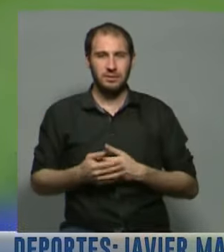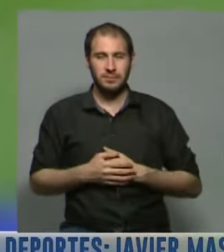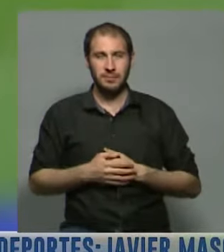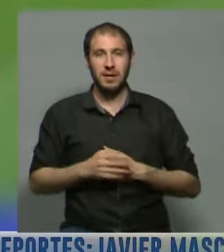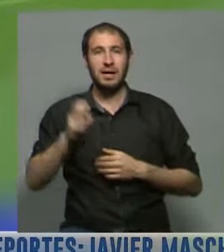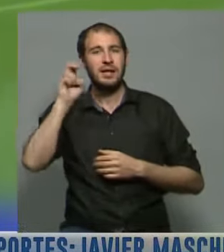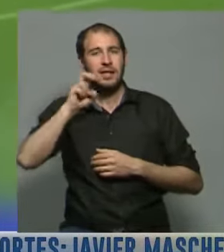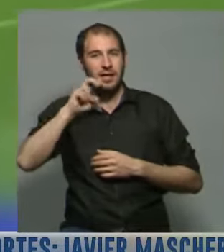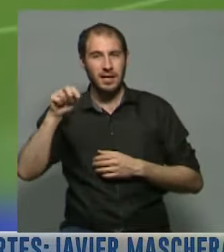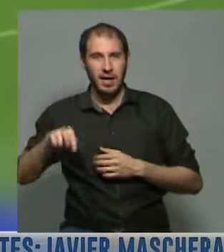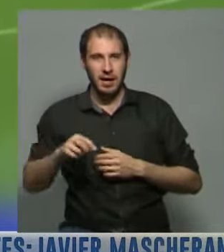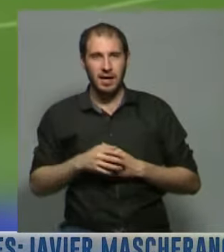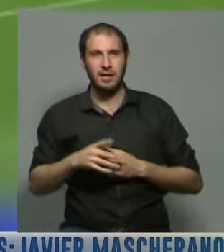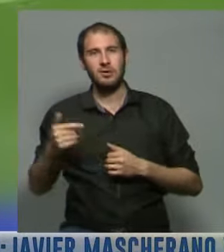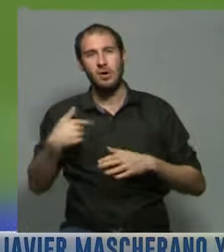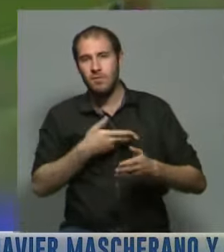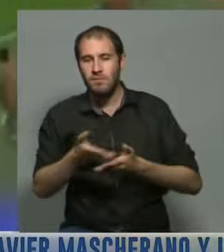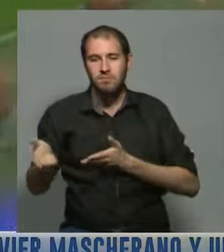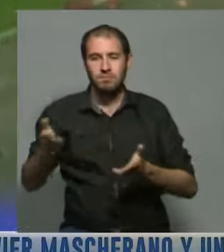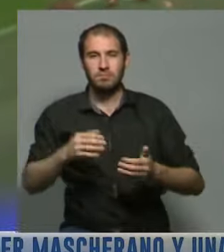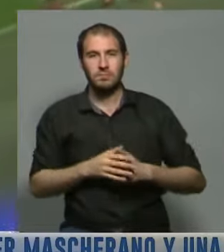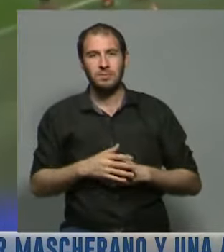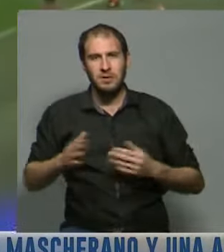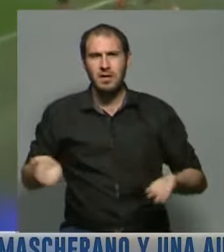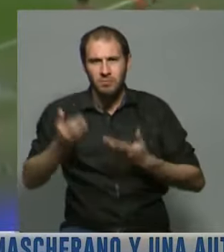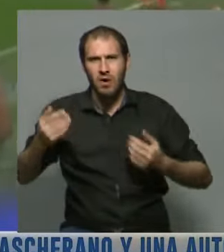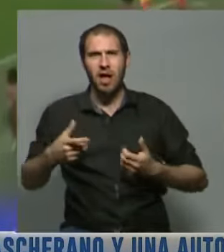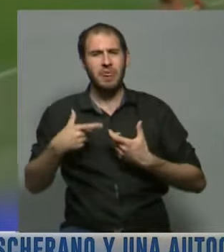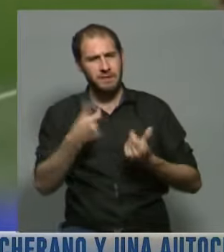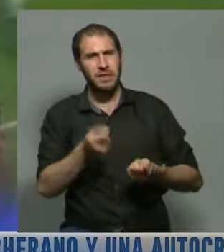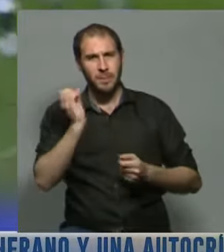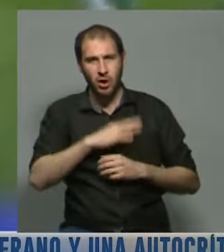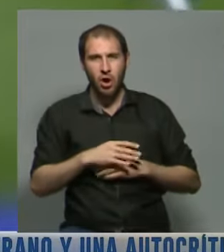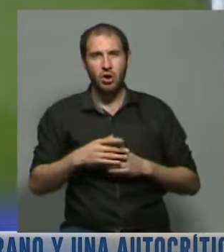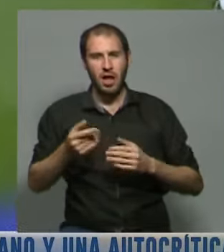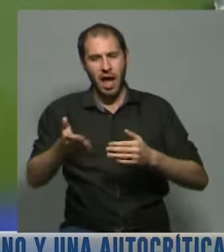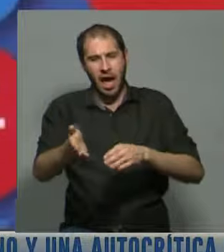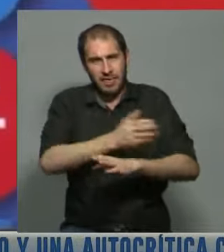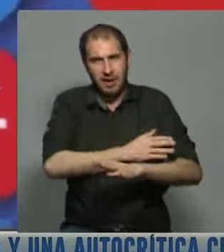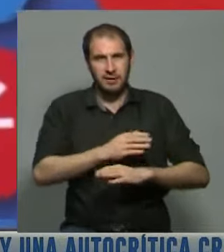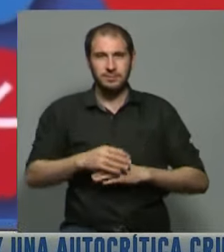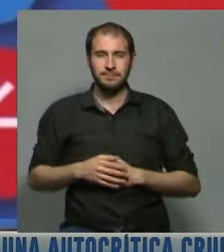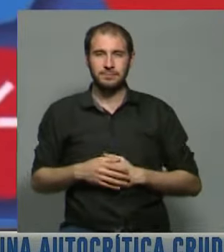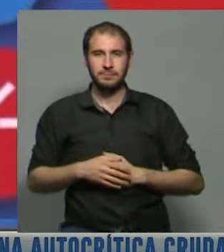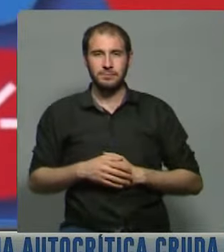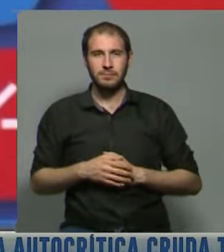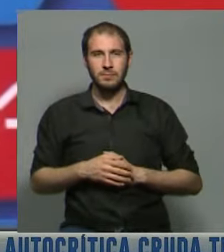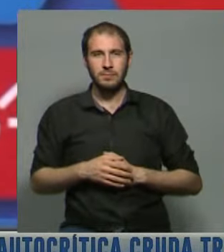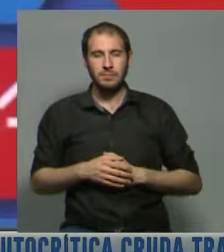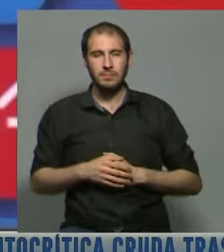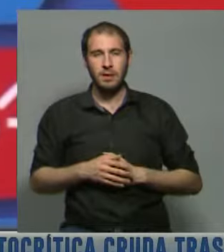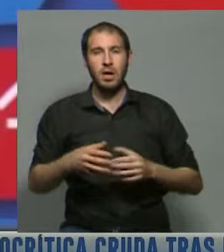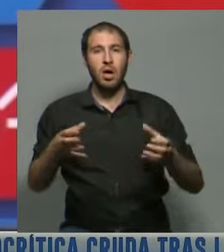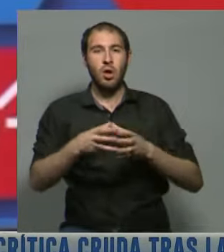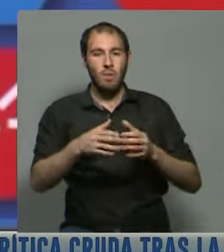de Nigeria, se protegieron mucho, se estimularon, se defendieron mejor, se metieron muy atrás. Y la verdad que el